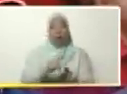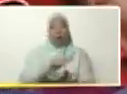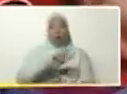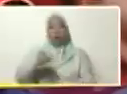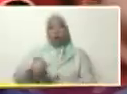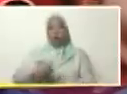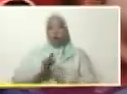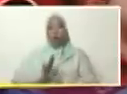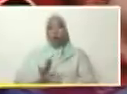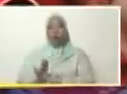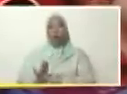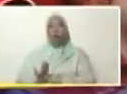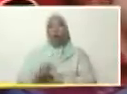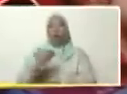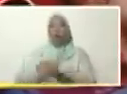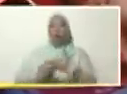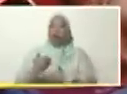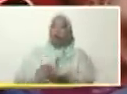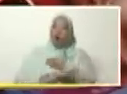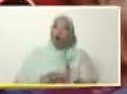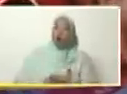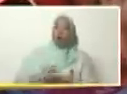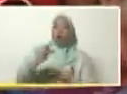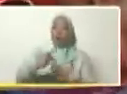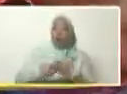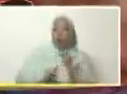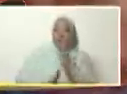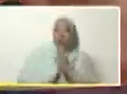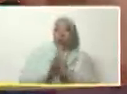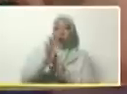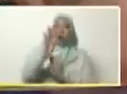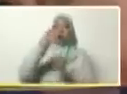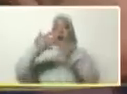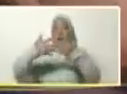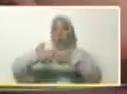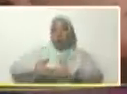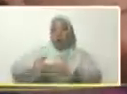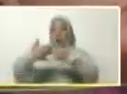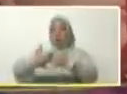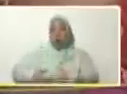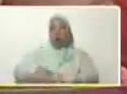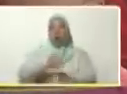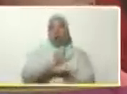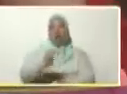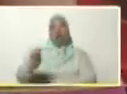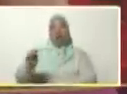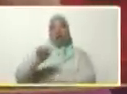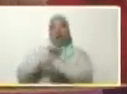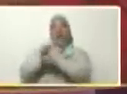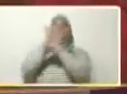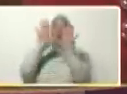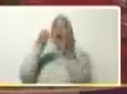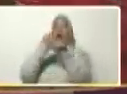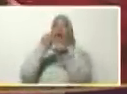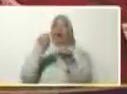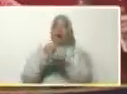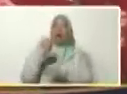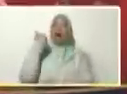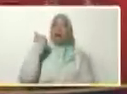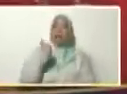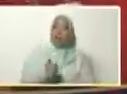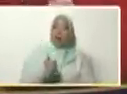al frente para seguir avanzando en la construcción de una industria eficiente, transparente,